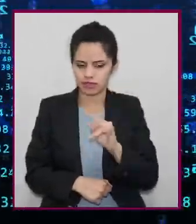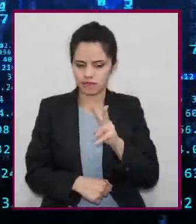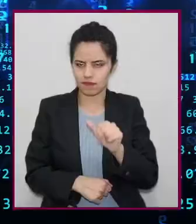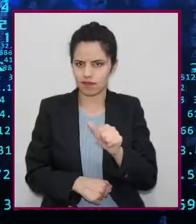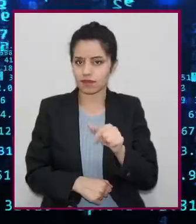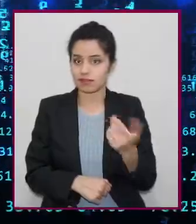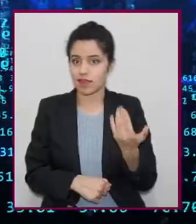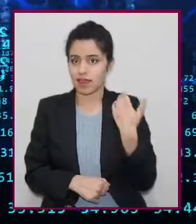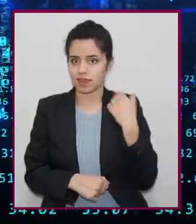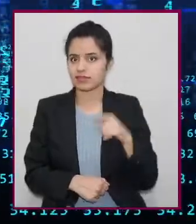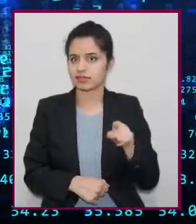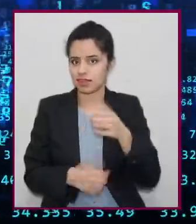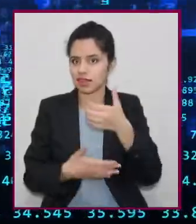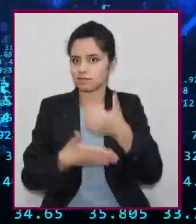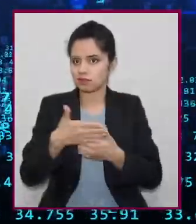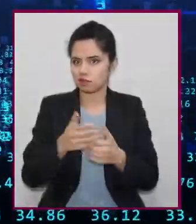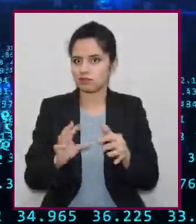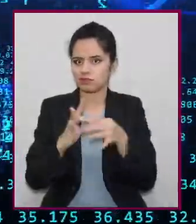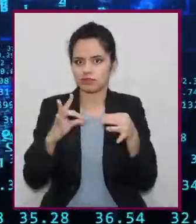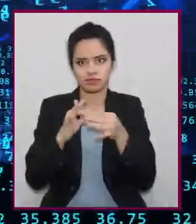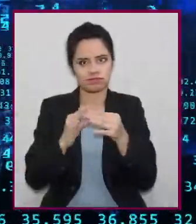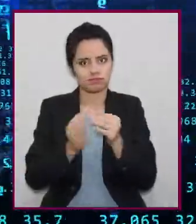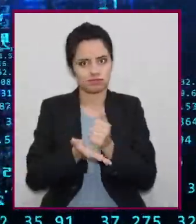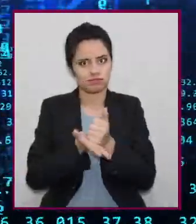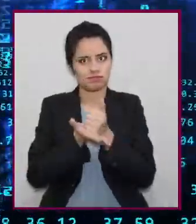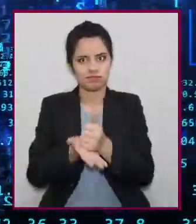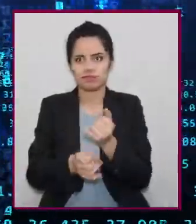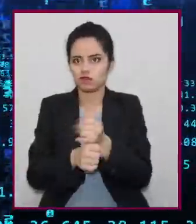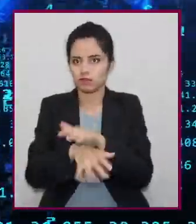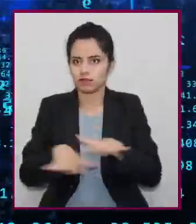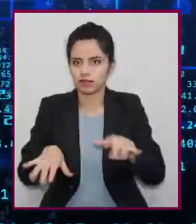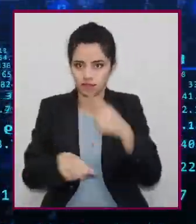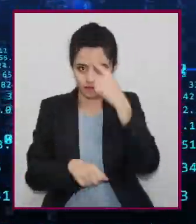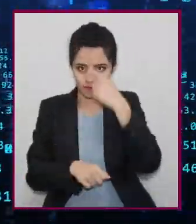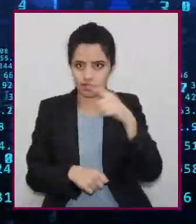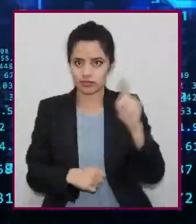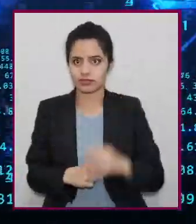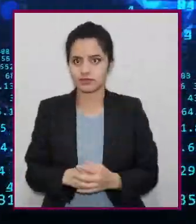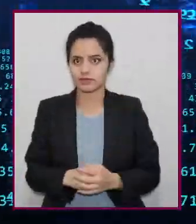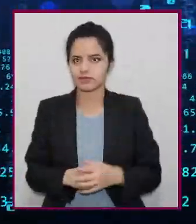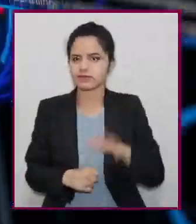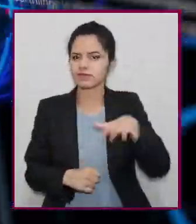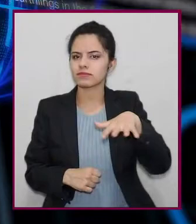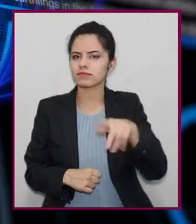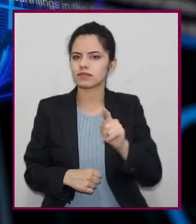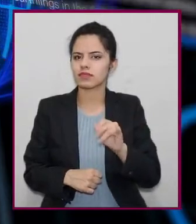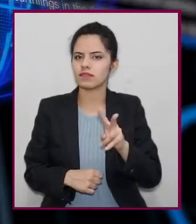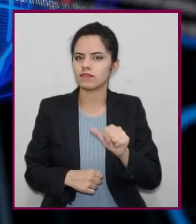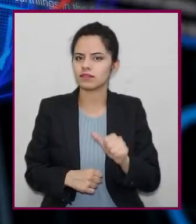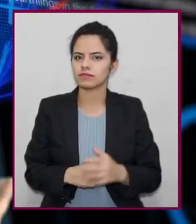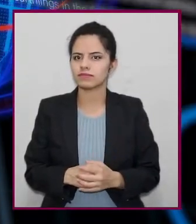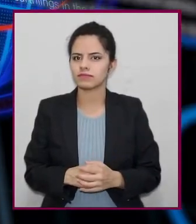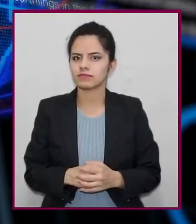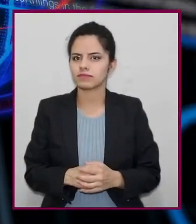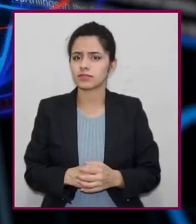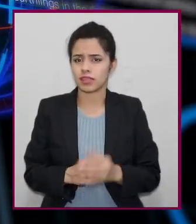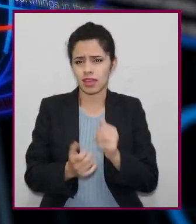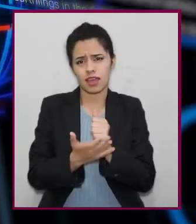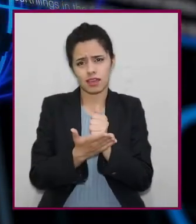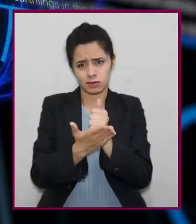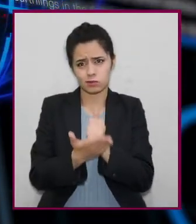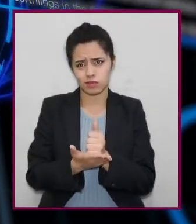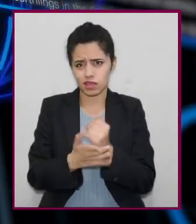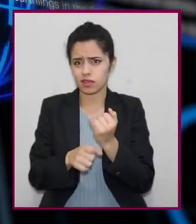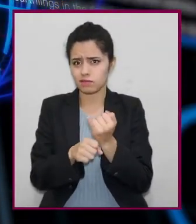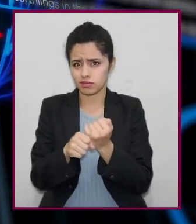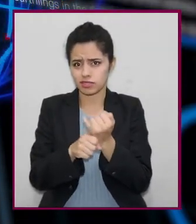le llamamos a Tiva? Ya ves que el capítulo anterior nos hizo un paro ayudándonos a encontrar la información. ¡Jalo! Oye, Tiva,